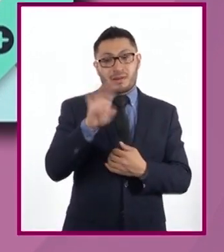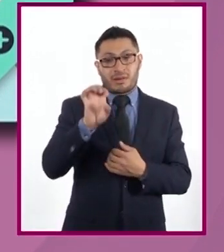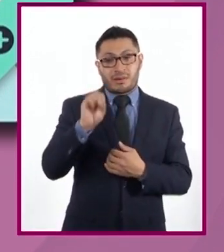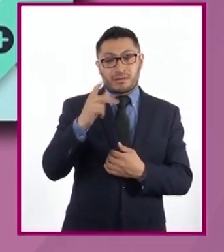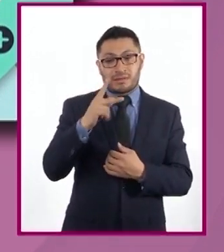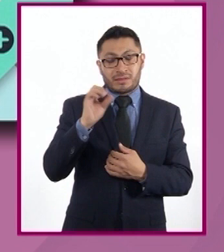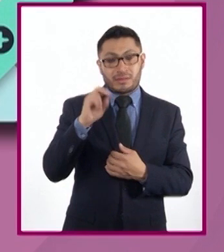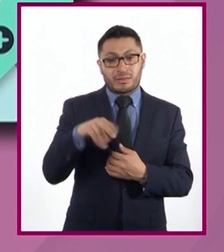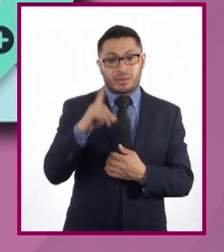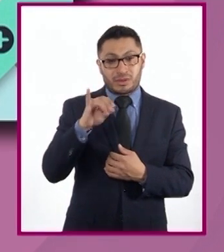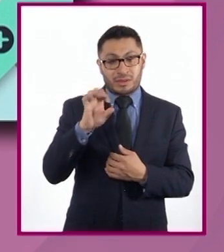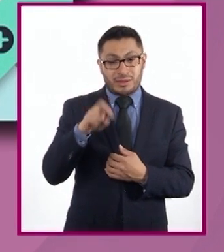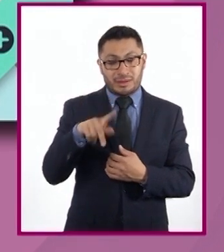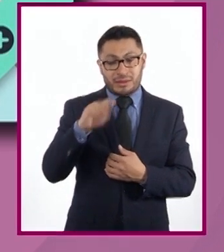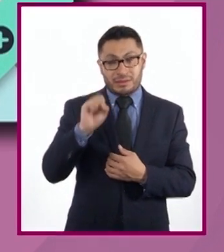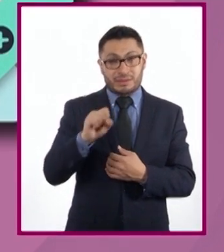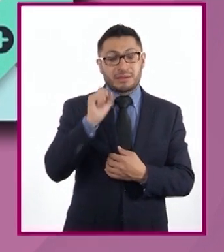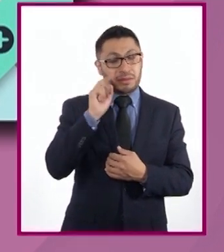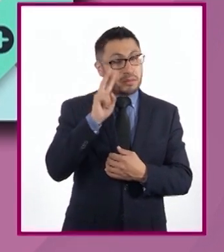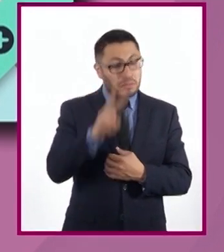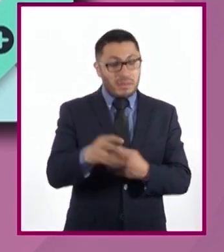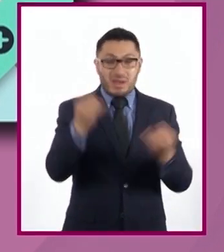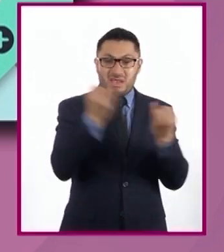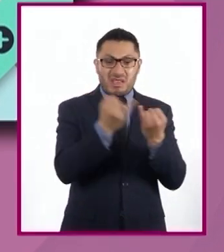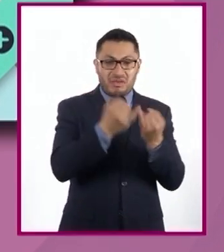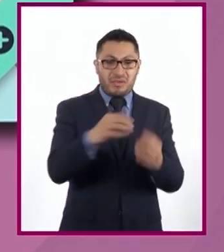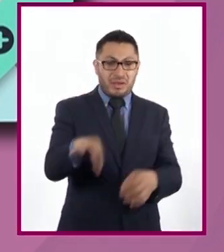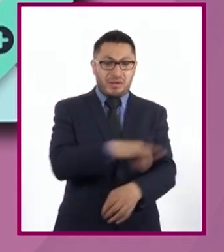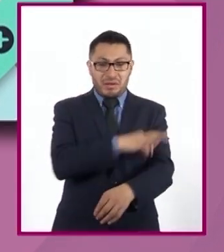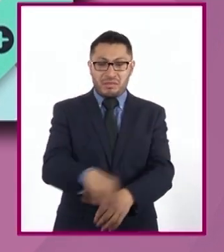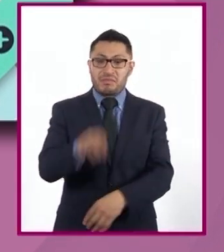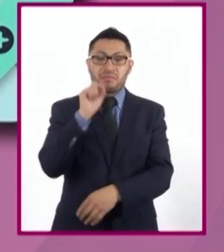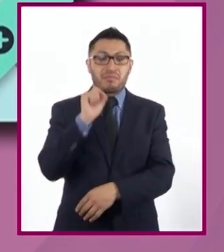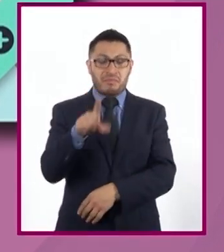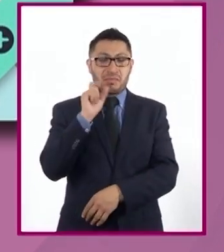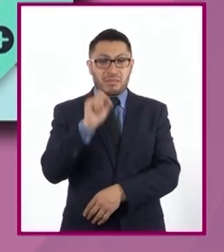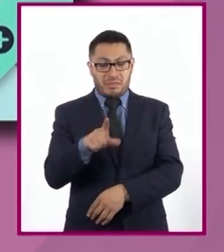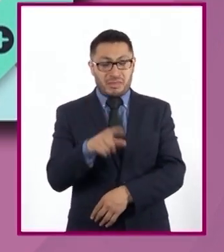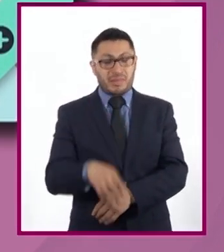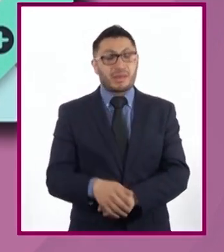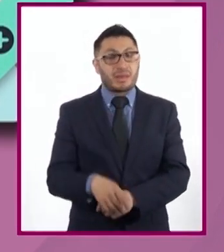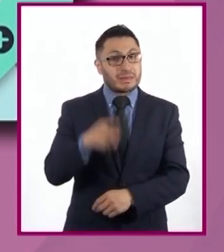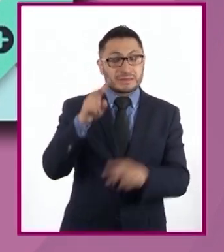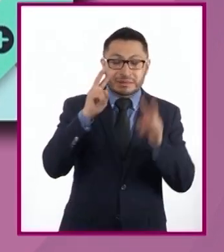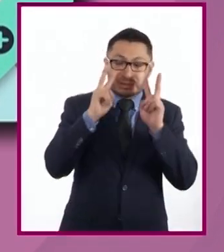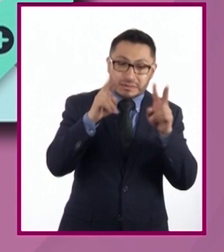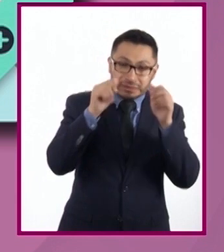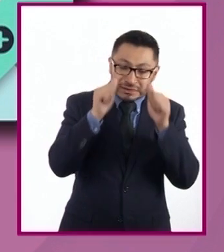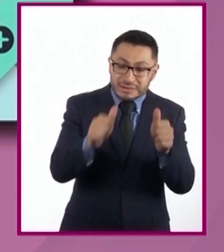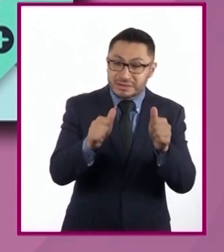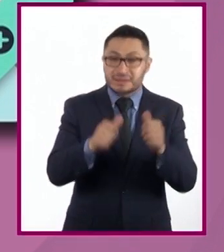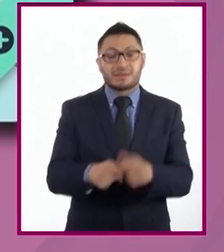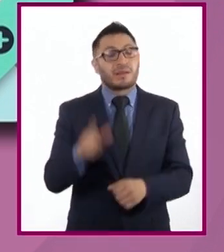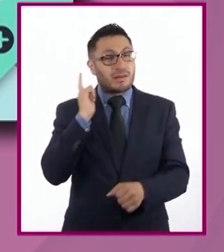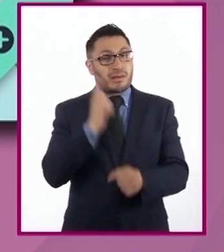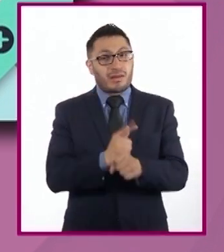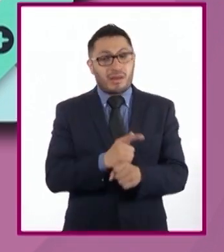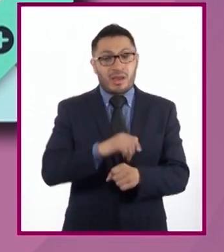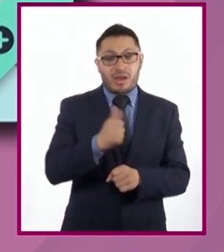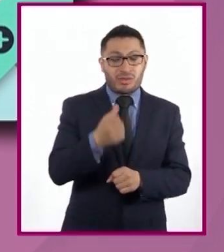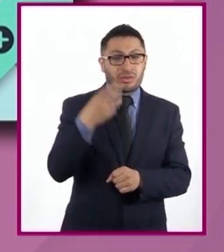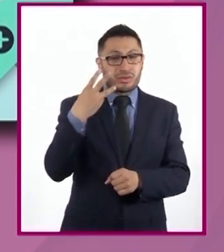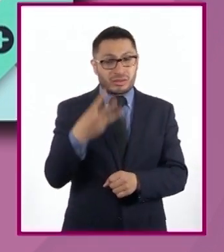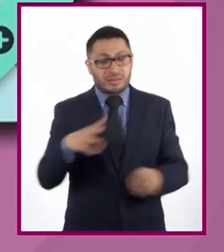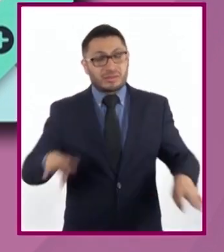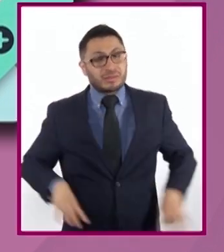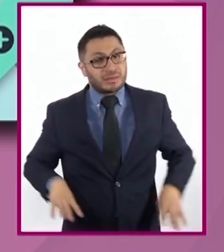observar, su apertura es igual. Por lo tanto, miden lo mismo. Si observan detenidamente, podrán encontrar otros 3